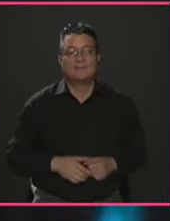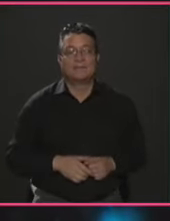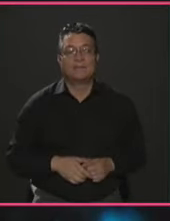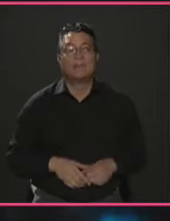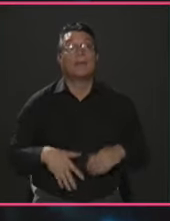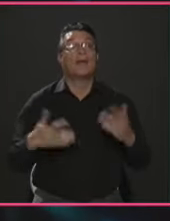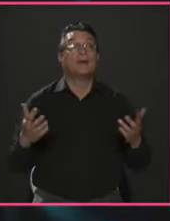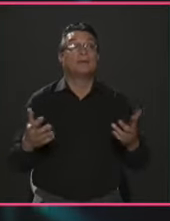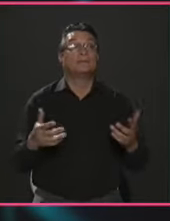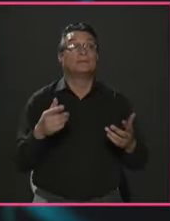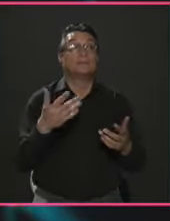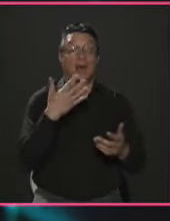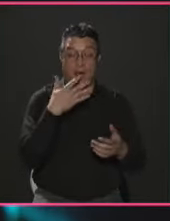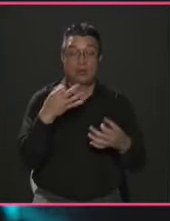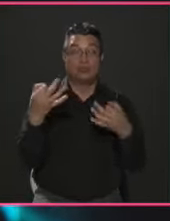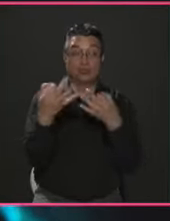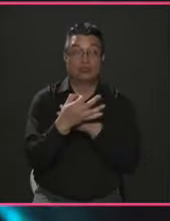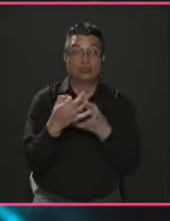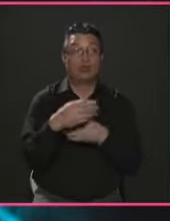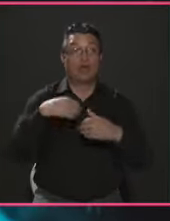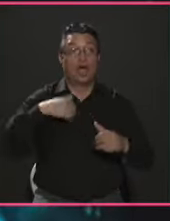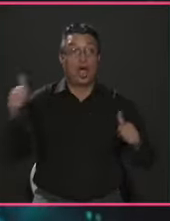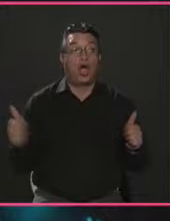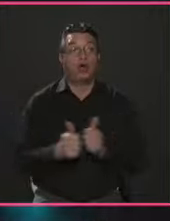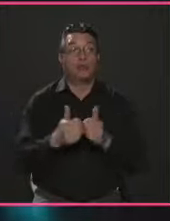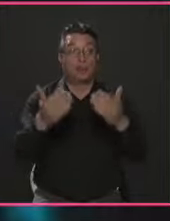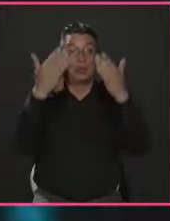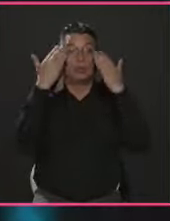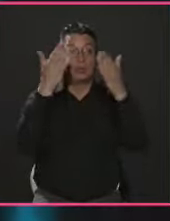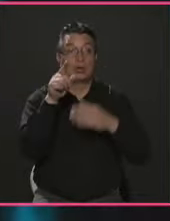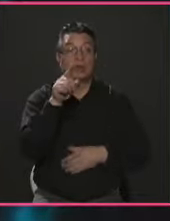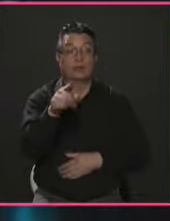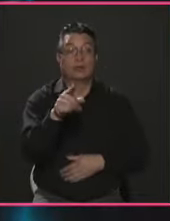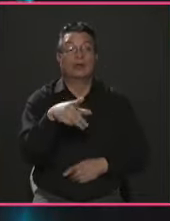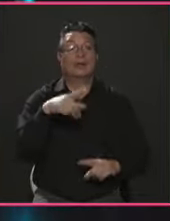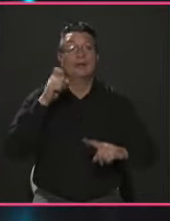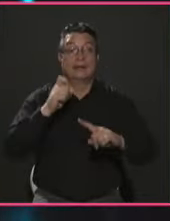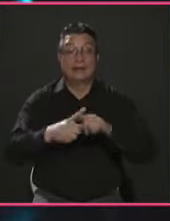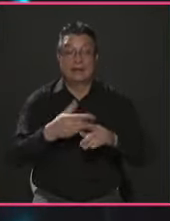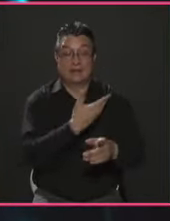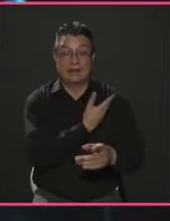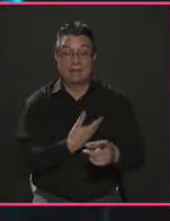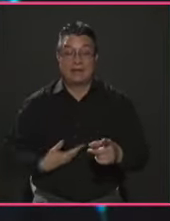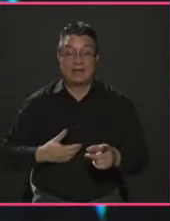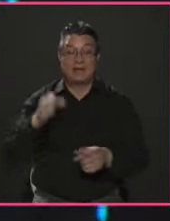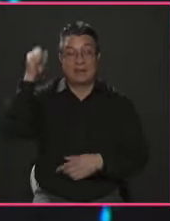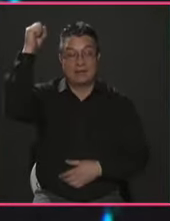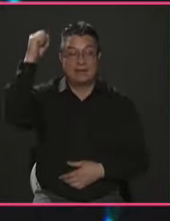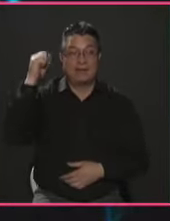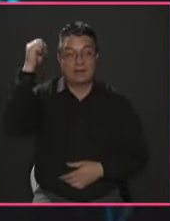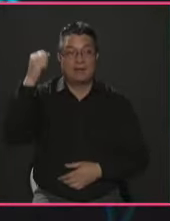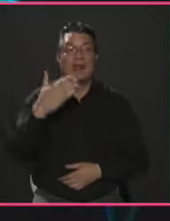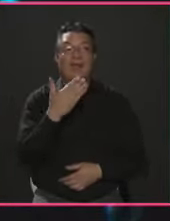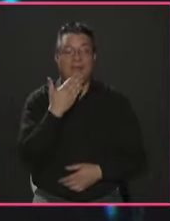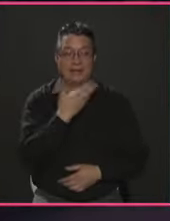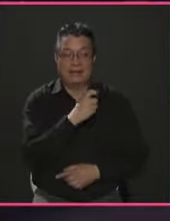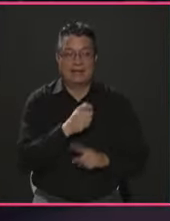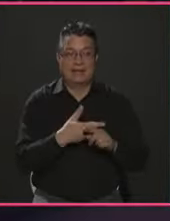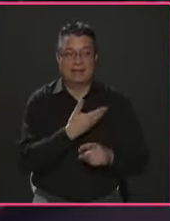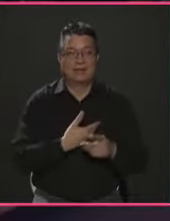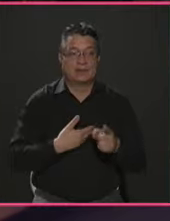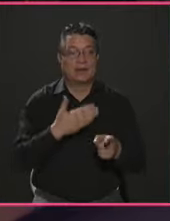y nos dan un dato nos está acompañando también saludamos al expresidente Sebastián Piñera también que está acá